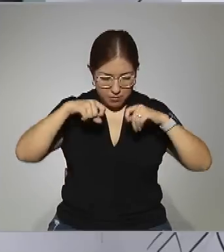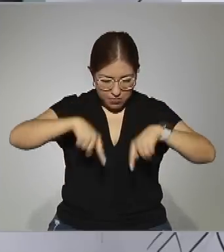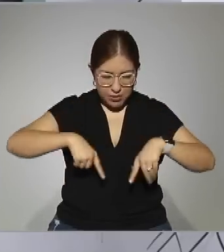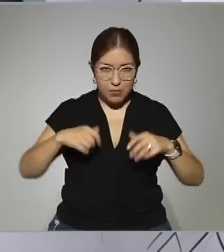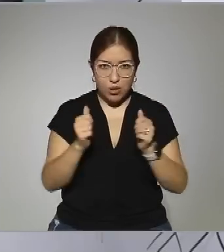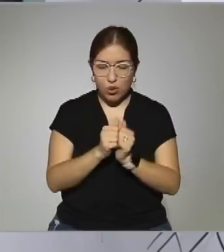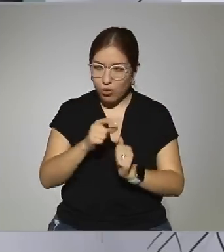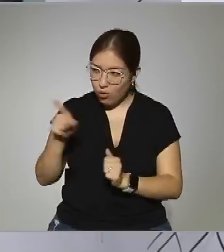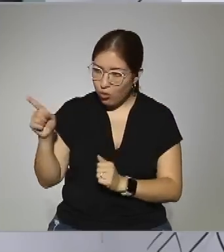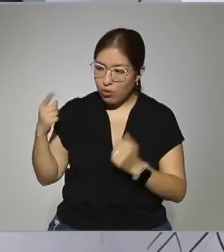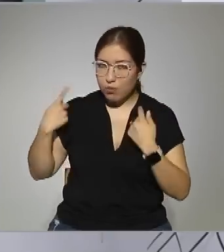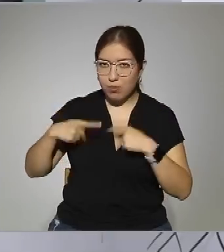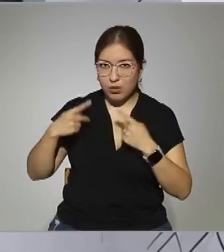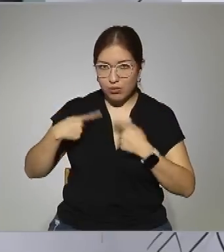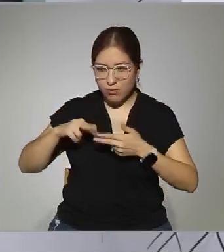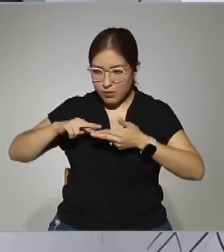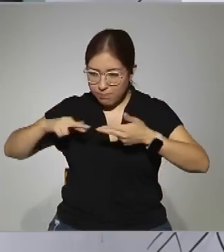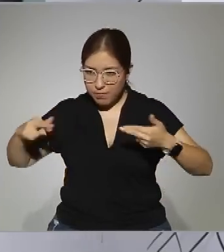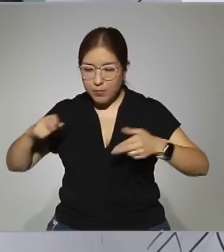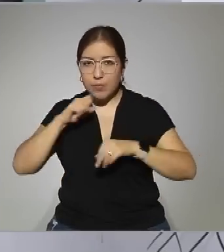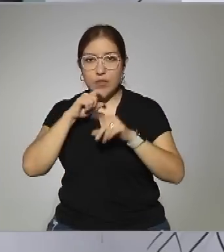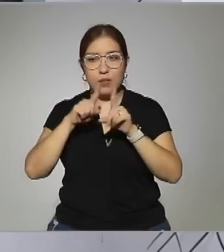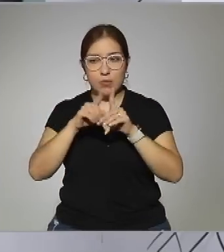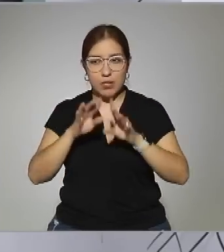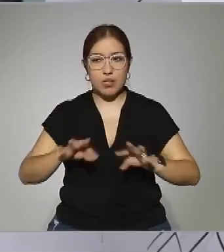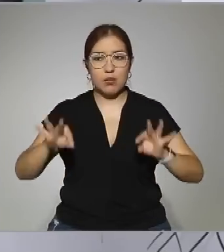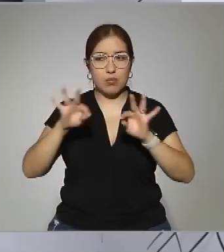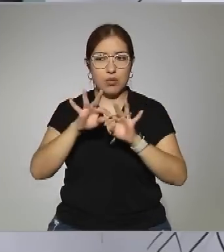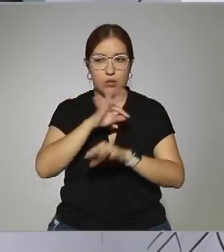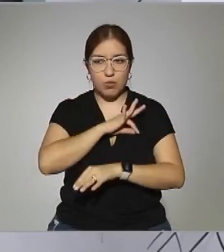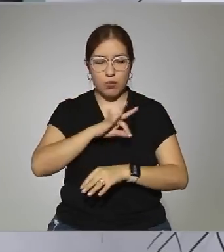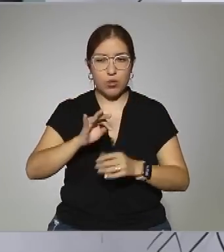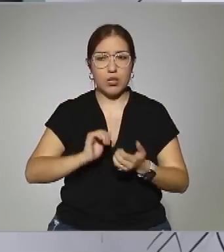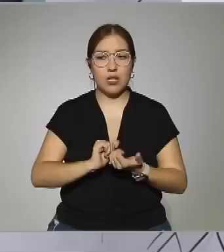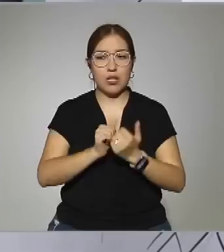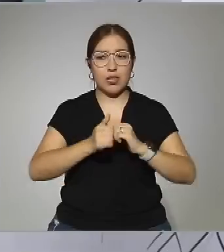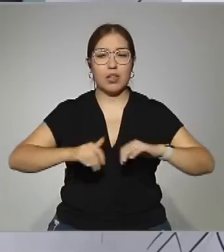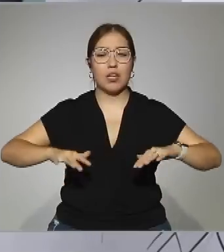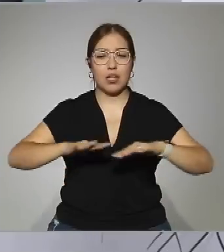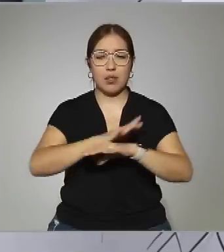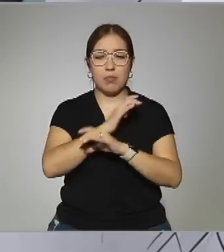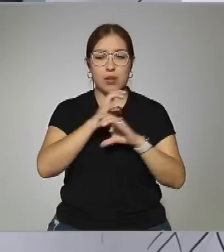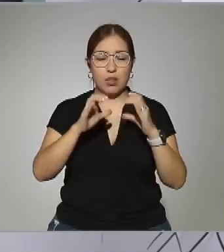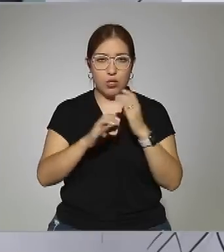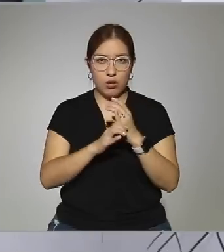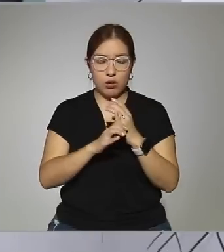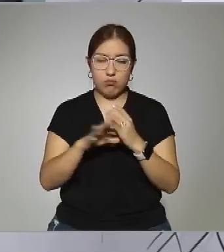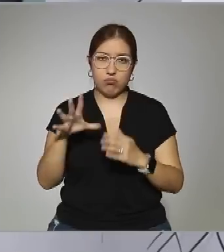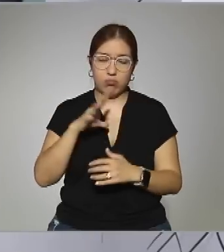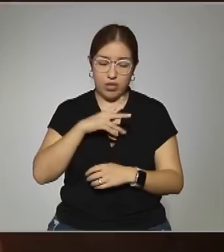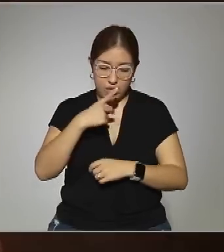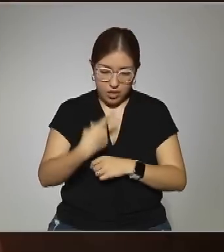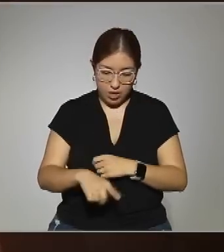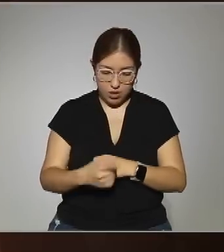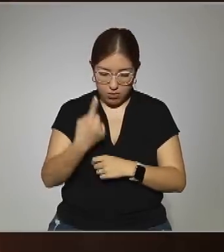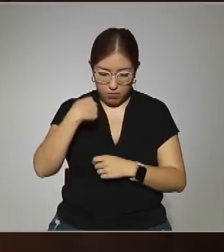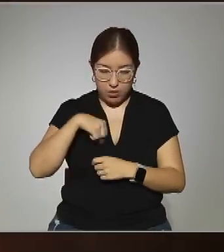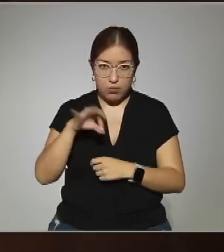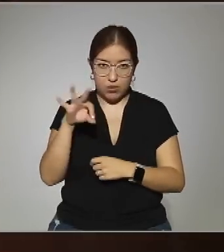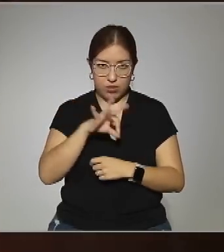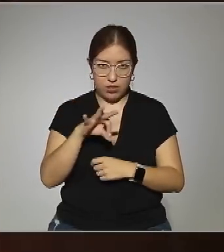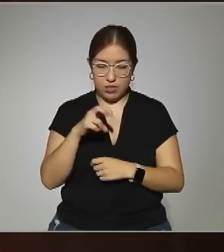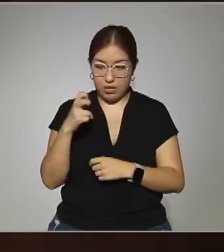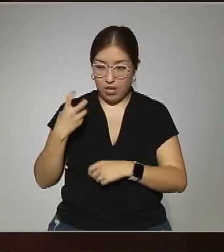otras personas y, lo más importante, permite modificar los aspectos destructivos de uno mismo. La